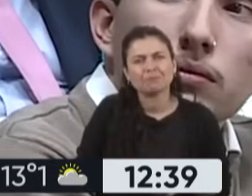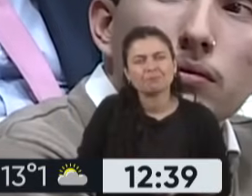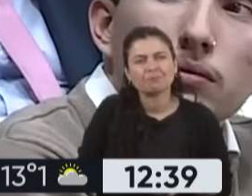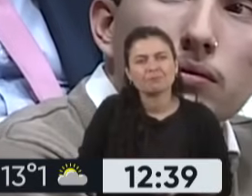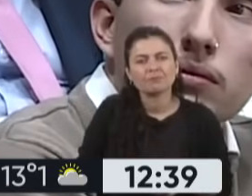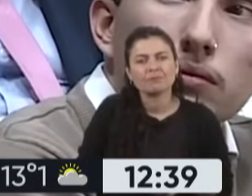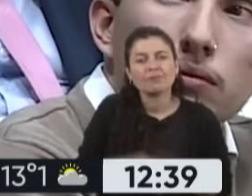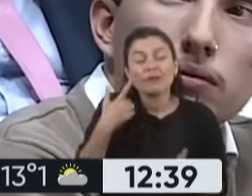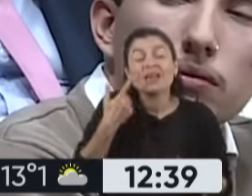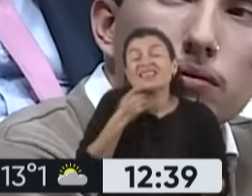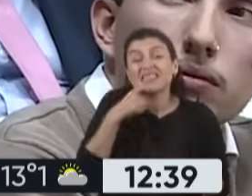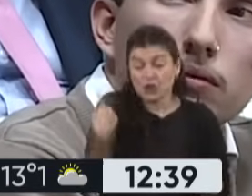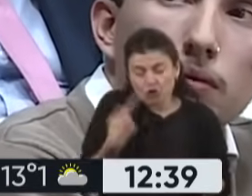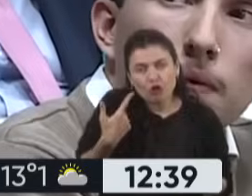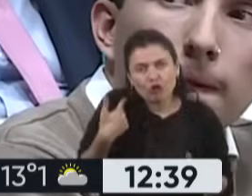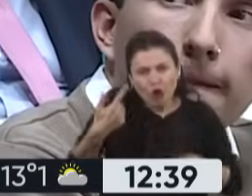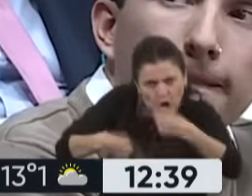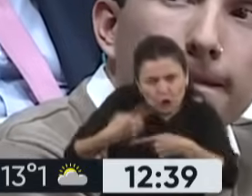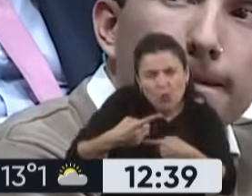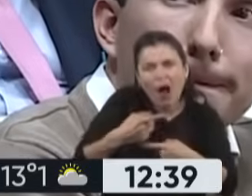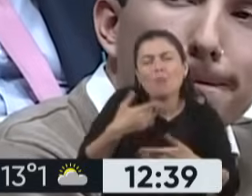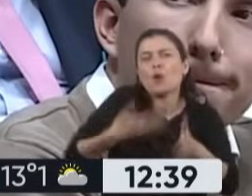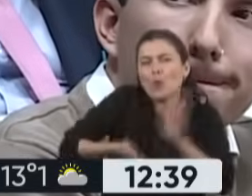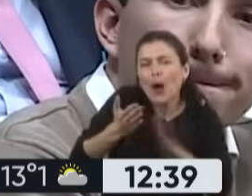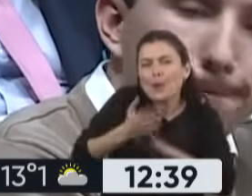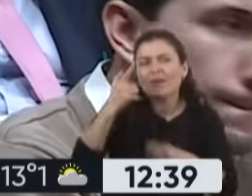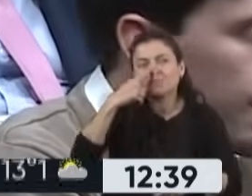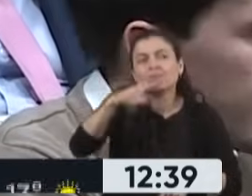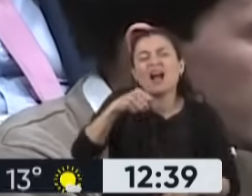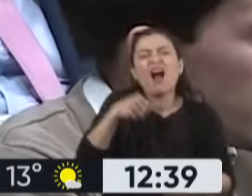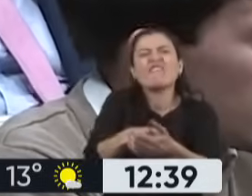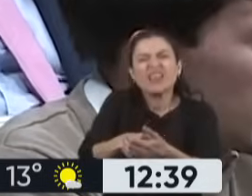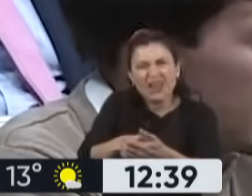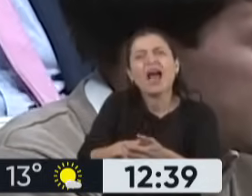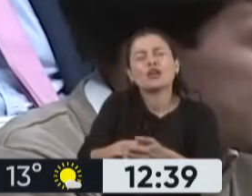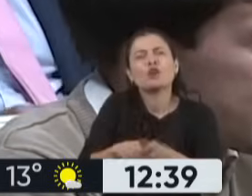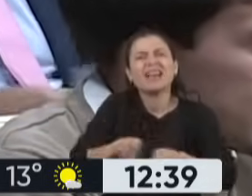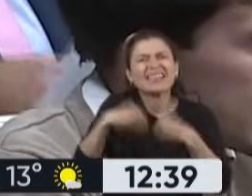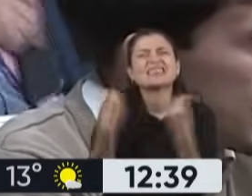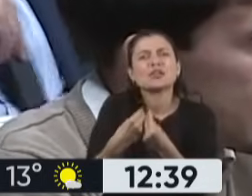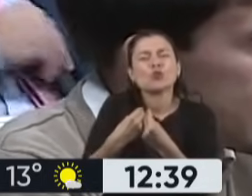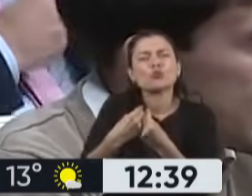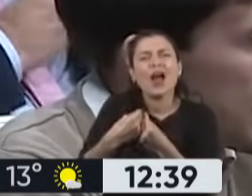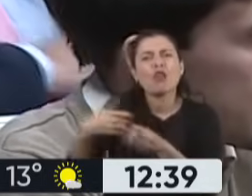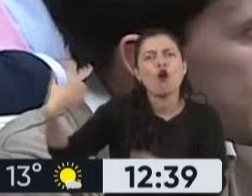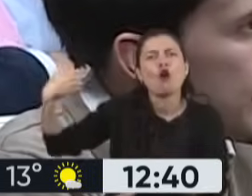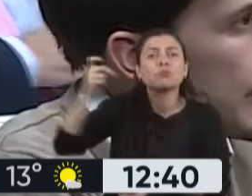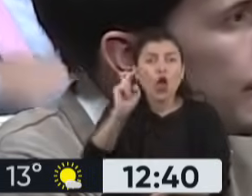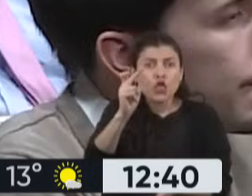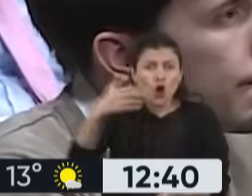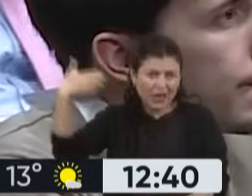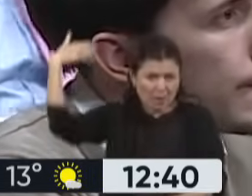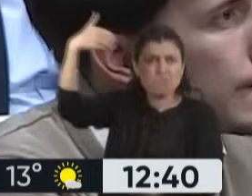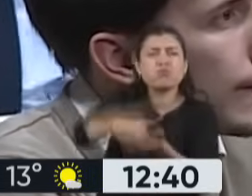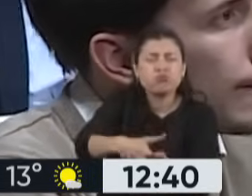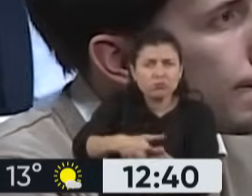que puede ingresar el sistema durante este año? Si hay una proyección a corto o mediano plazo, en especial por los cumplimientos que tiene el gobierno con las reservas